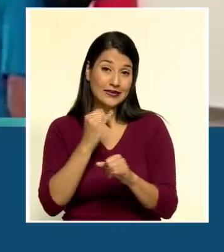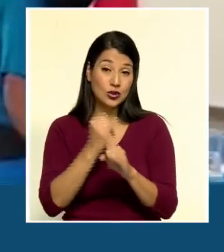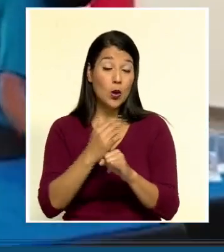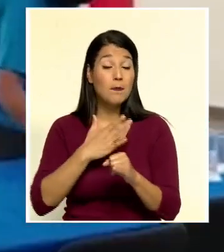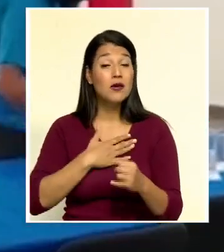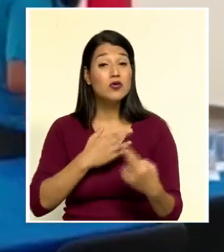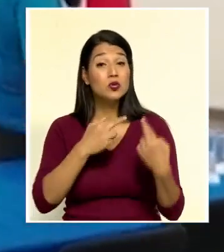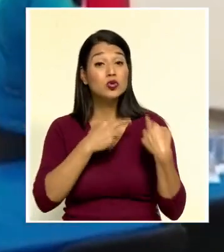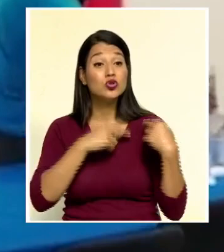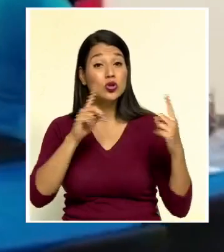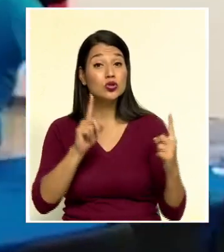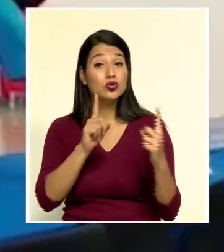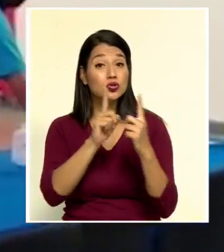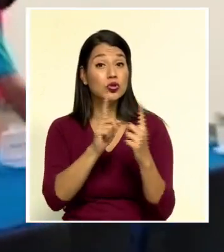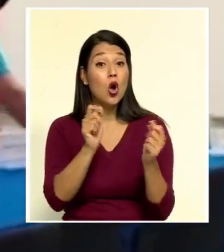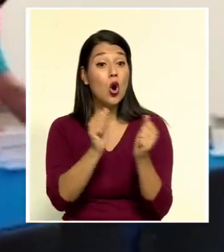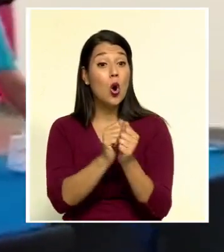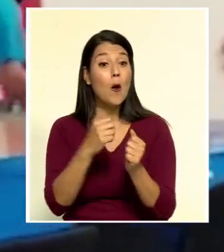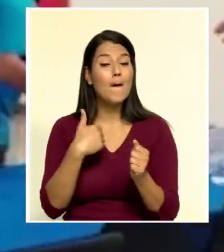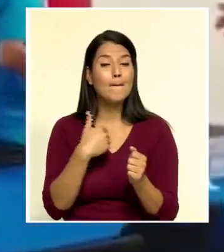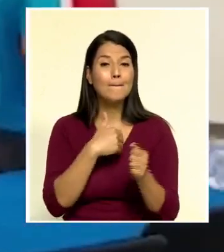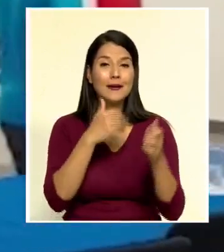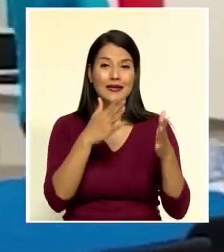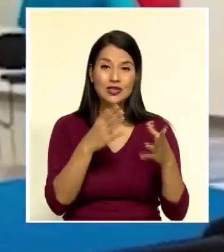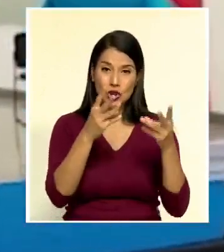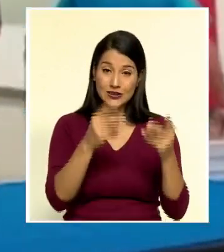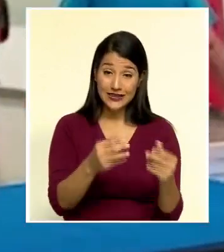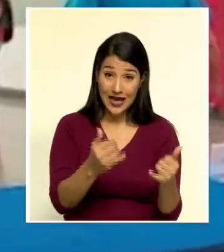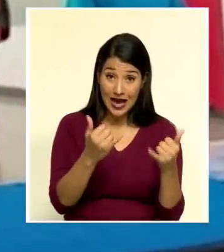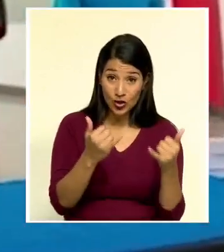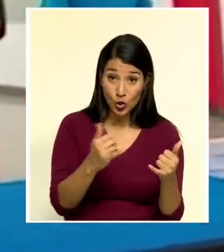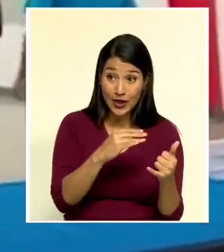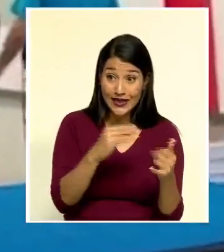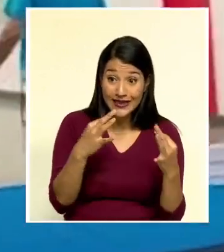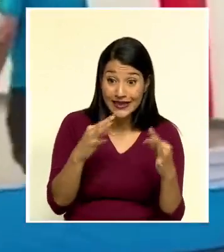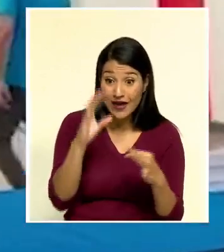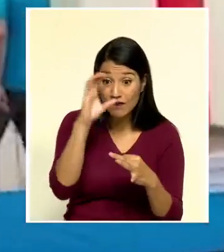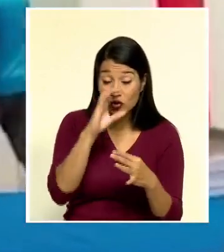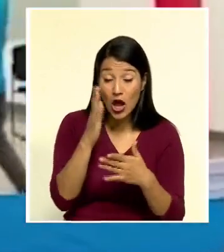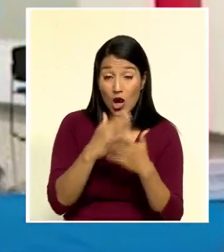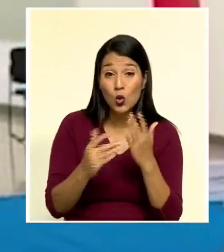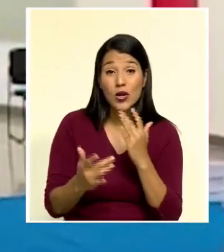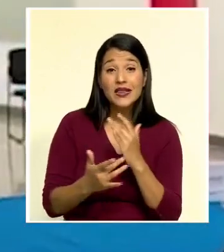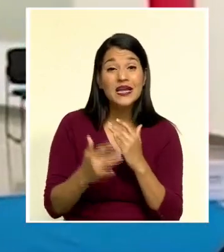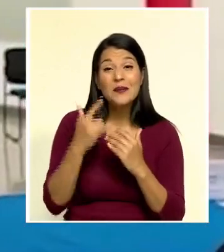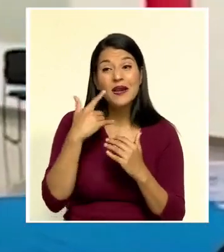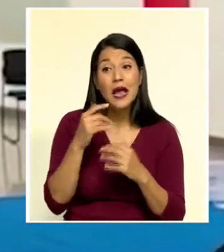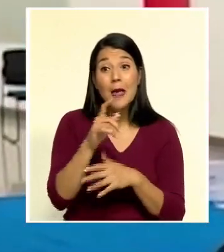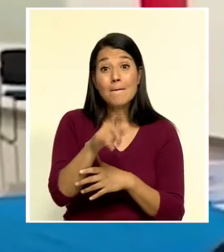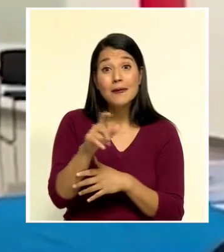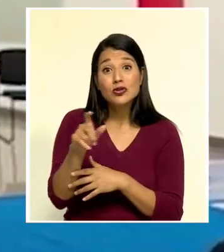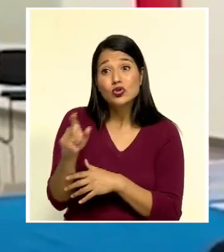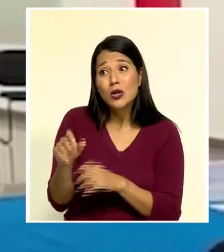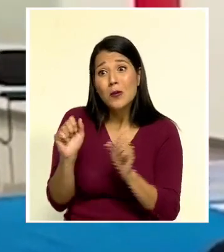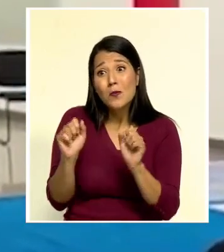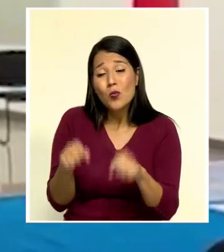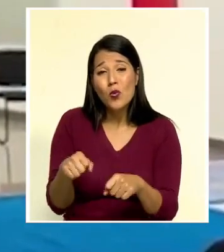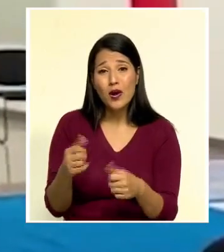Villegas, tomar conocimiento de la situación actual y buscar un mecanismo que le permita a la gente a la brevedad